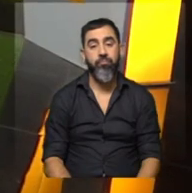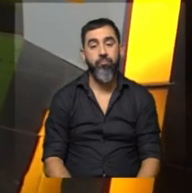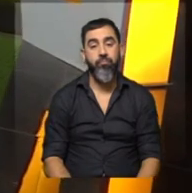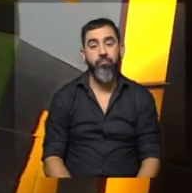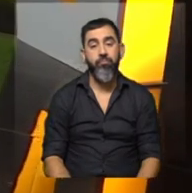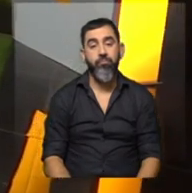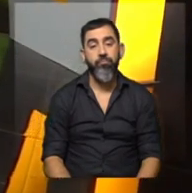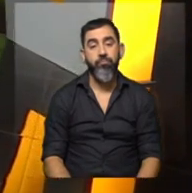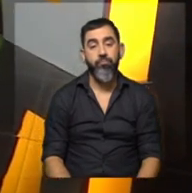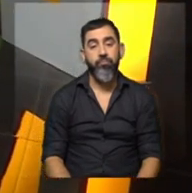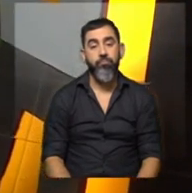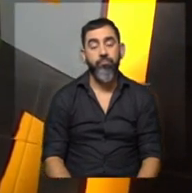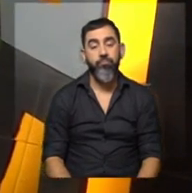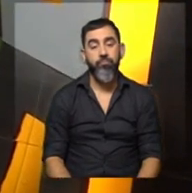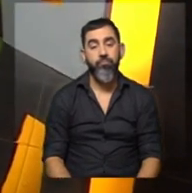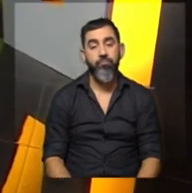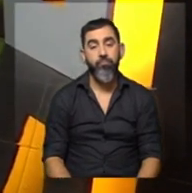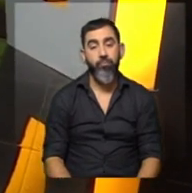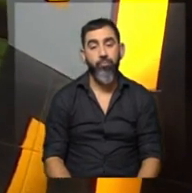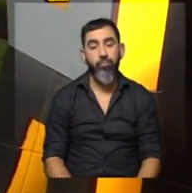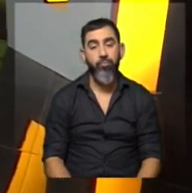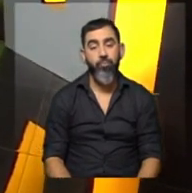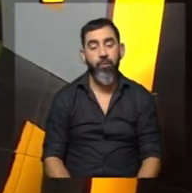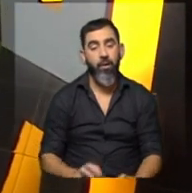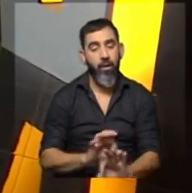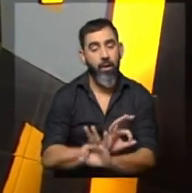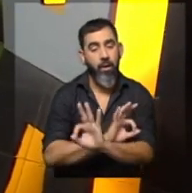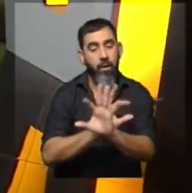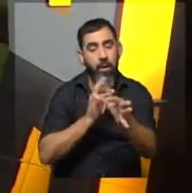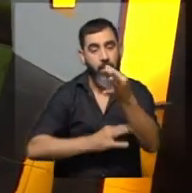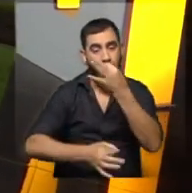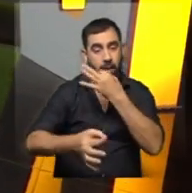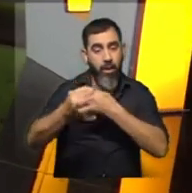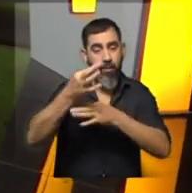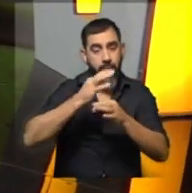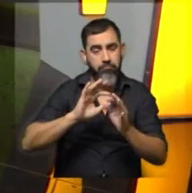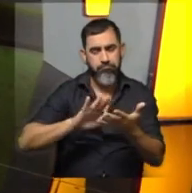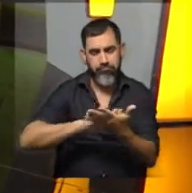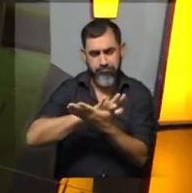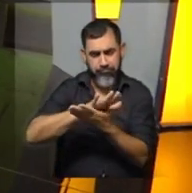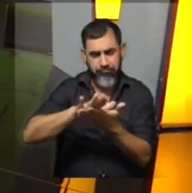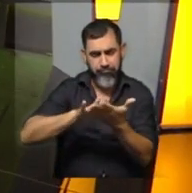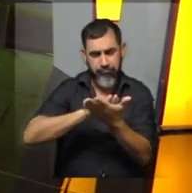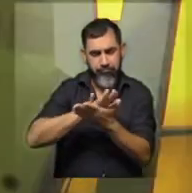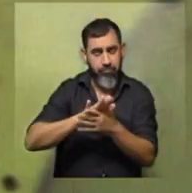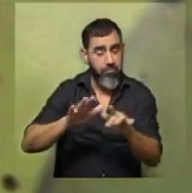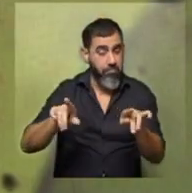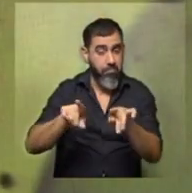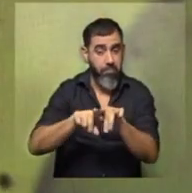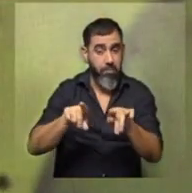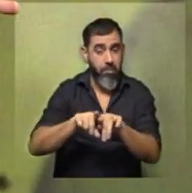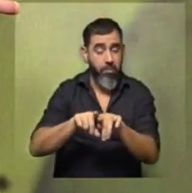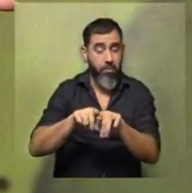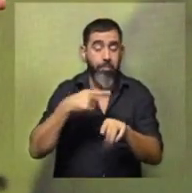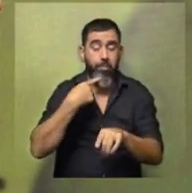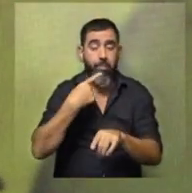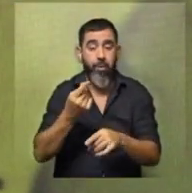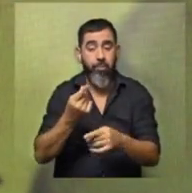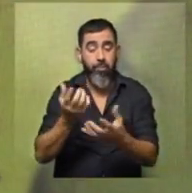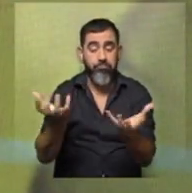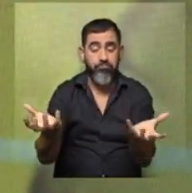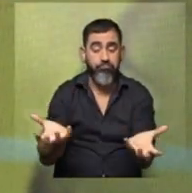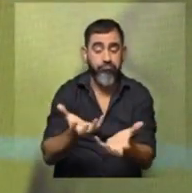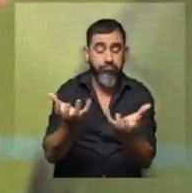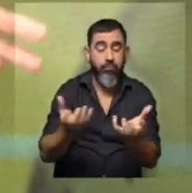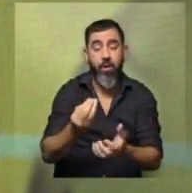A ver, clarísima la explicación. No pasa nada que no pase cuando calentamos, en